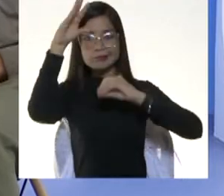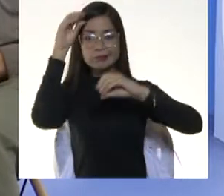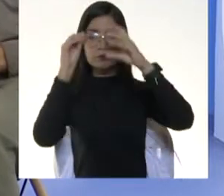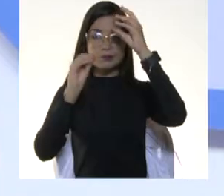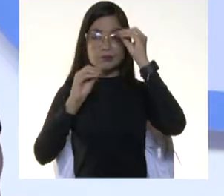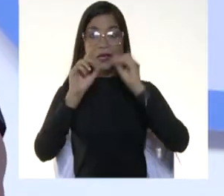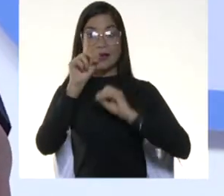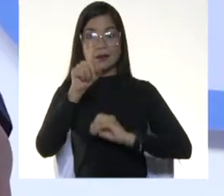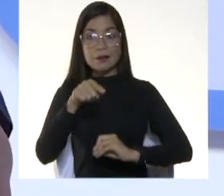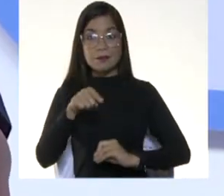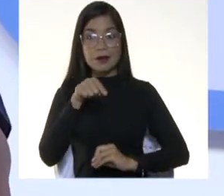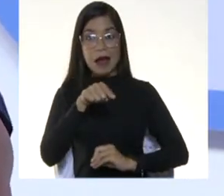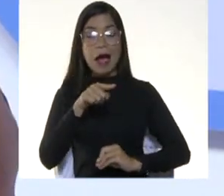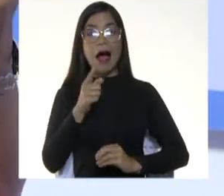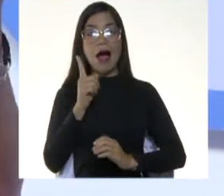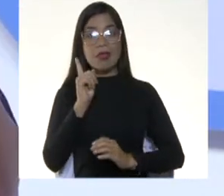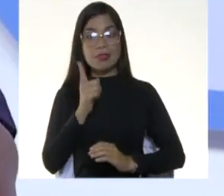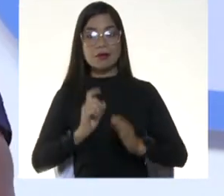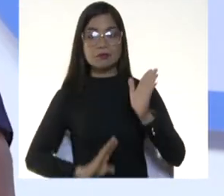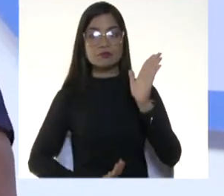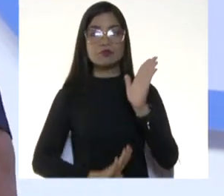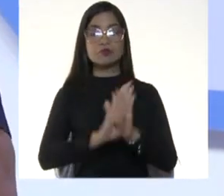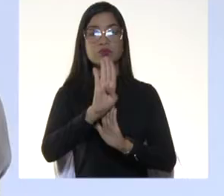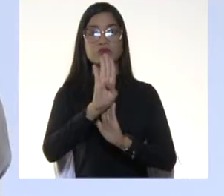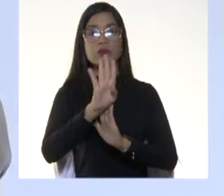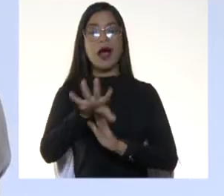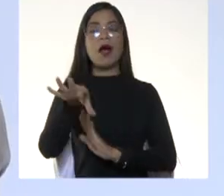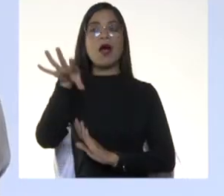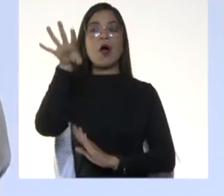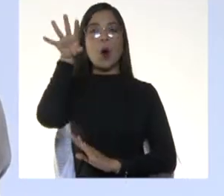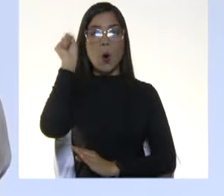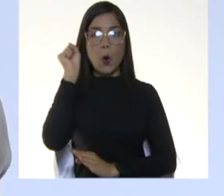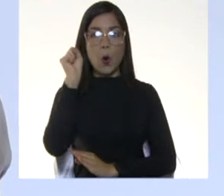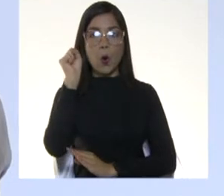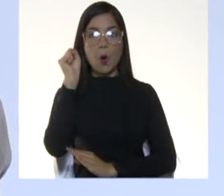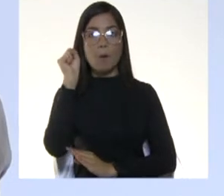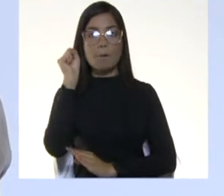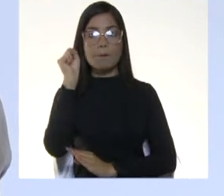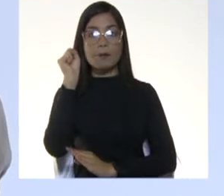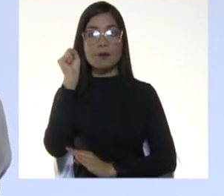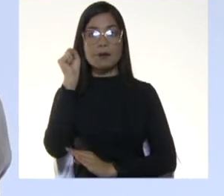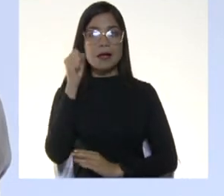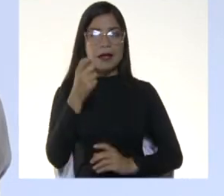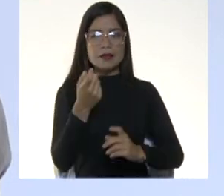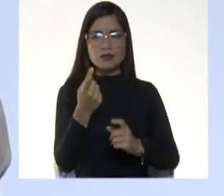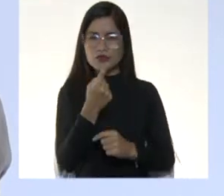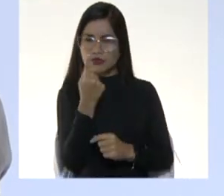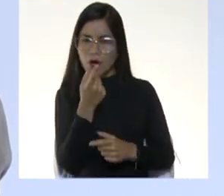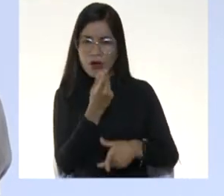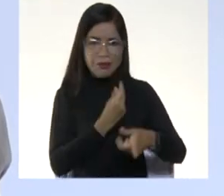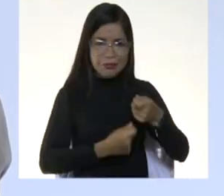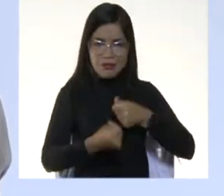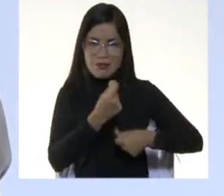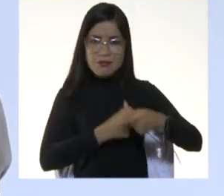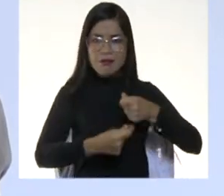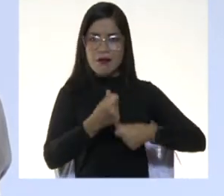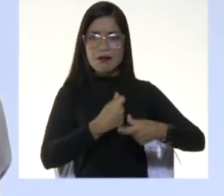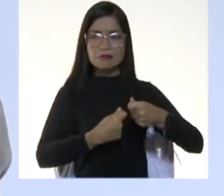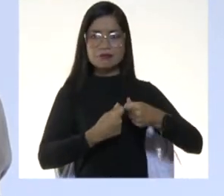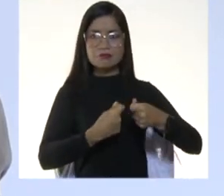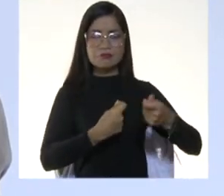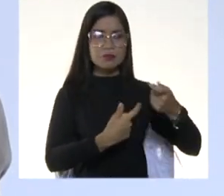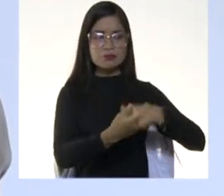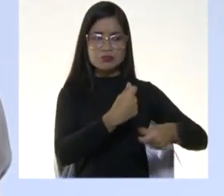es comprender, como nos lo dice el profesor José Rojas, no es el capital, muchachos, no es el